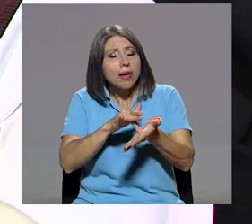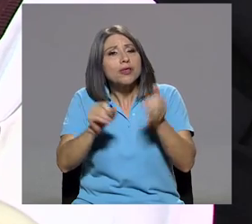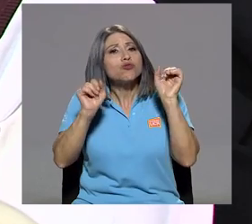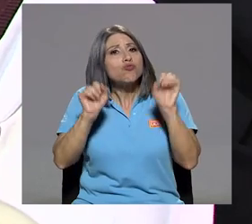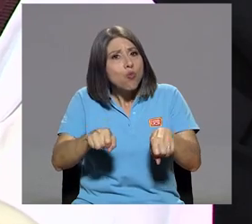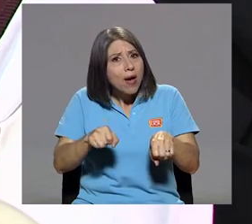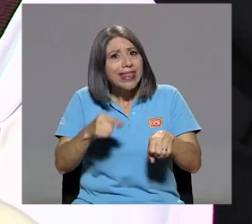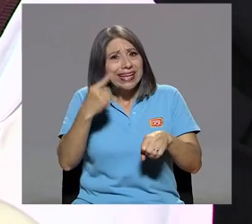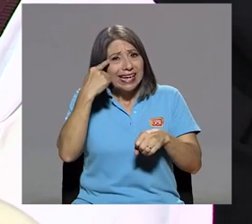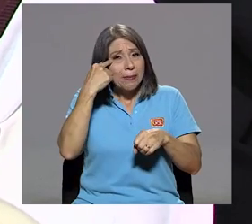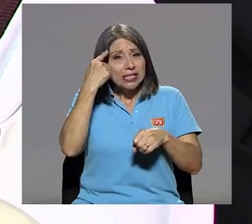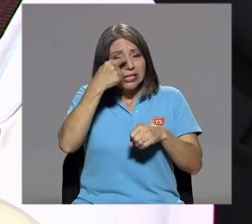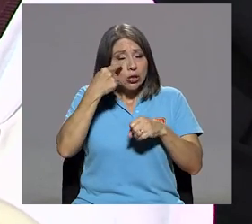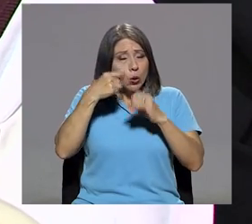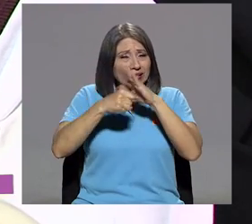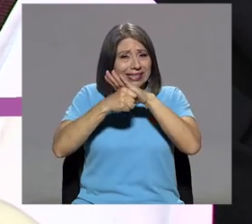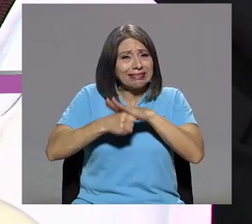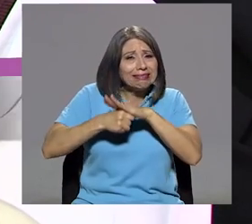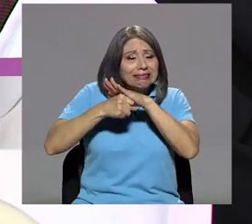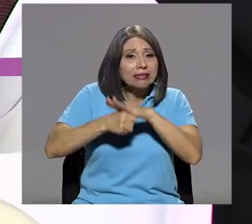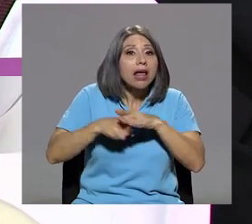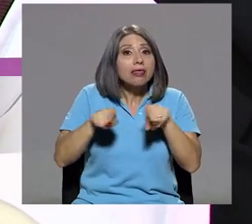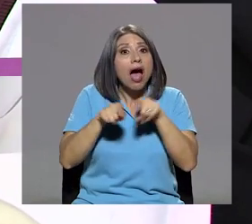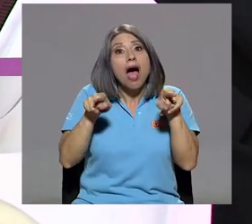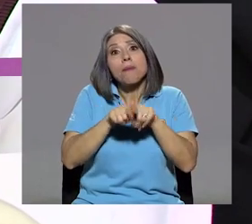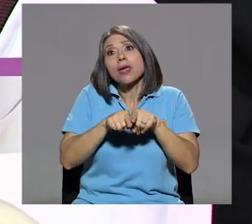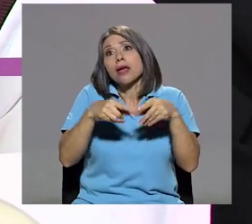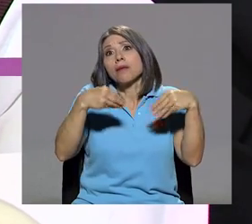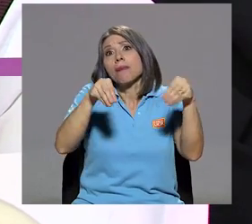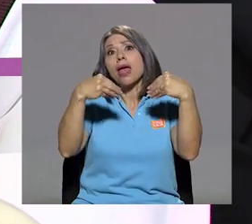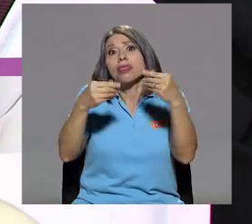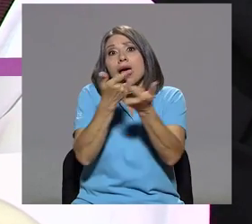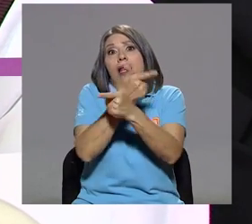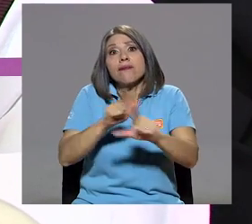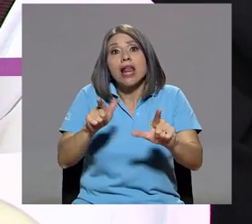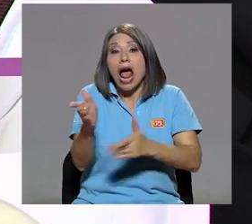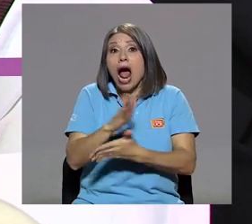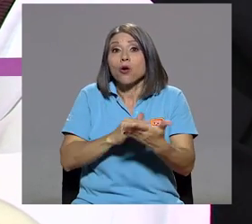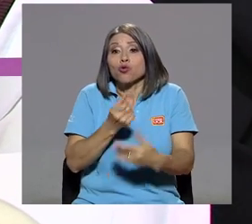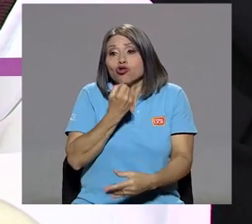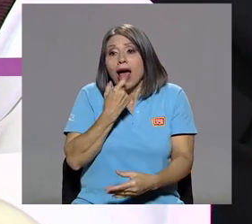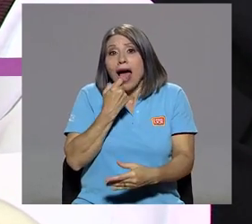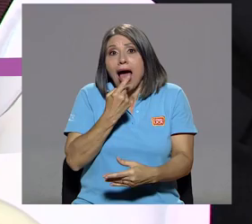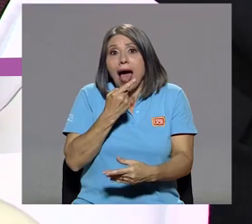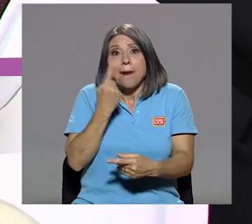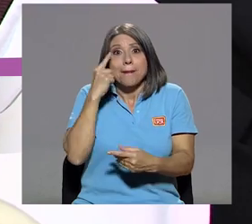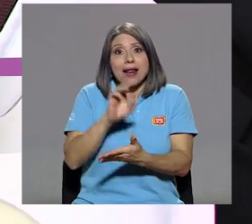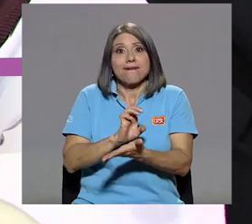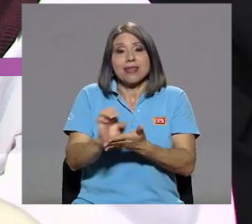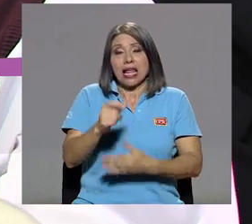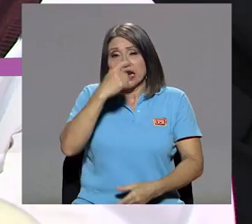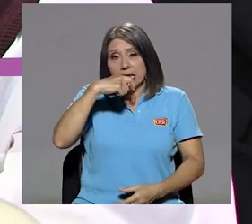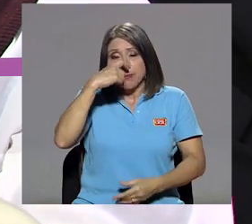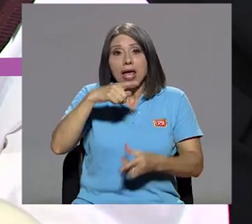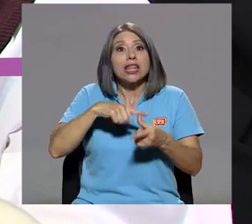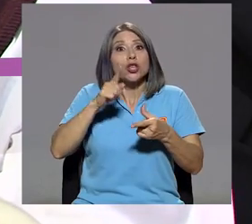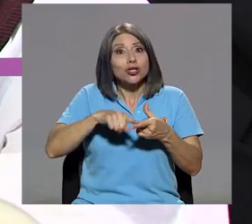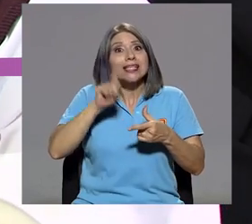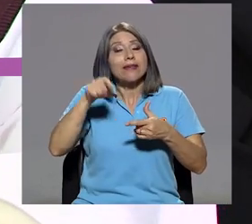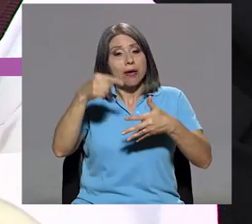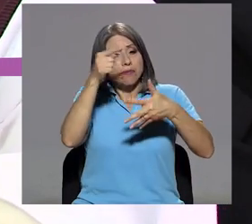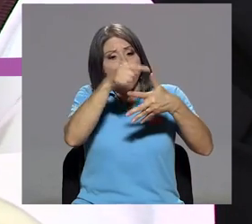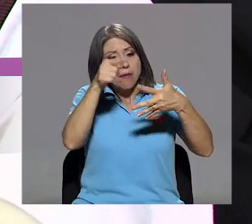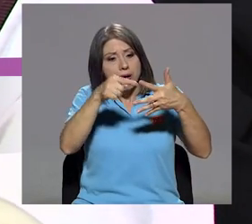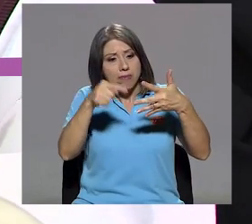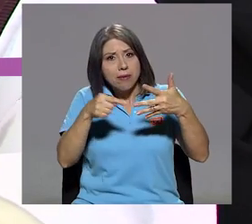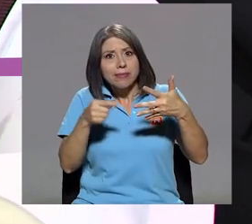que pueden aumentar la presión intraocular, incluso cosas de venta libre como los antigripales, algunos, ¿verdad? Entonces hay que jugar con